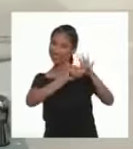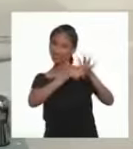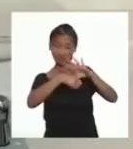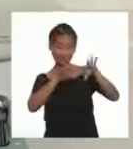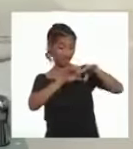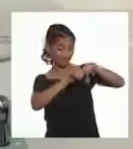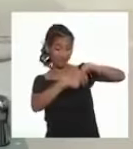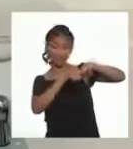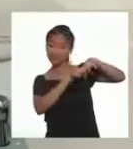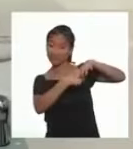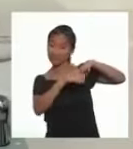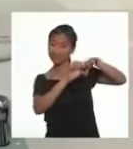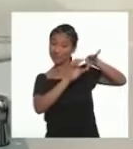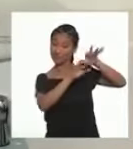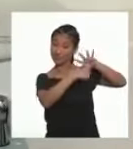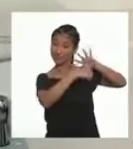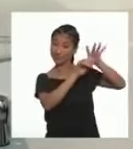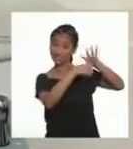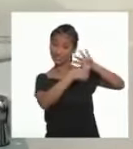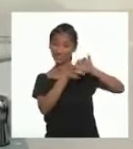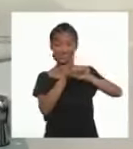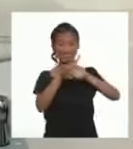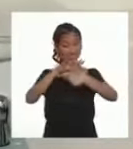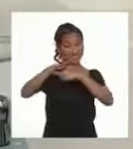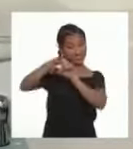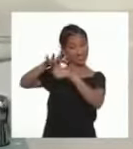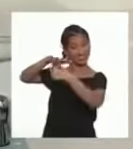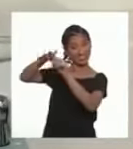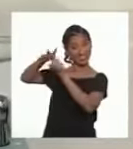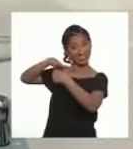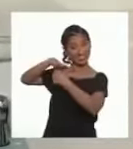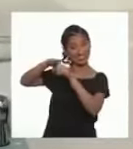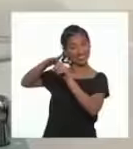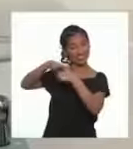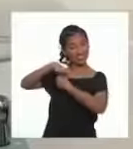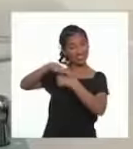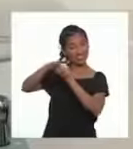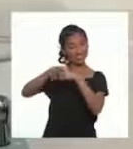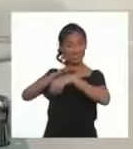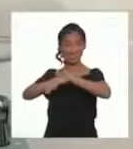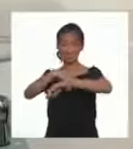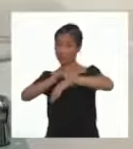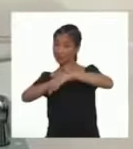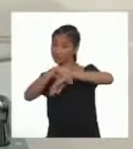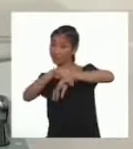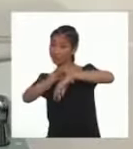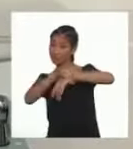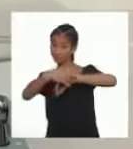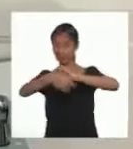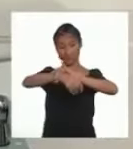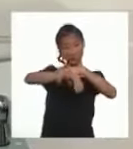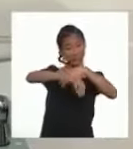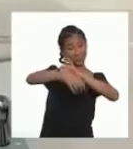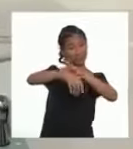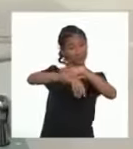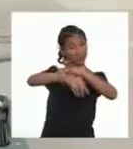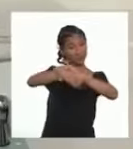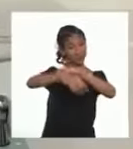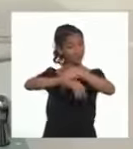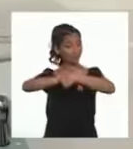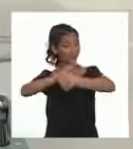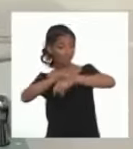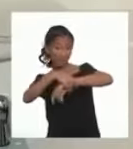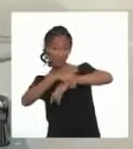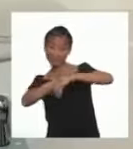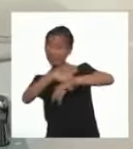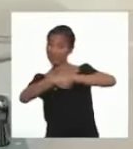Frotamos los pulgares de una y de la otra. Y por último, las muñecas.